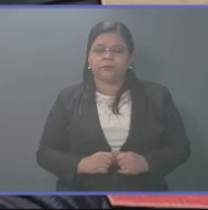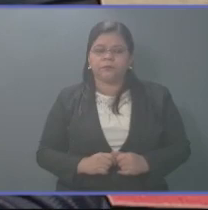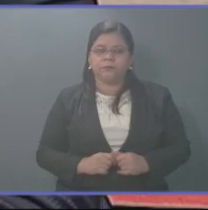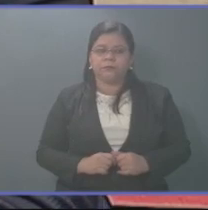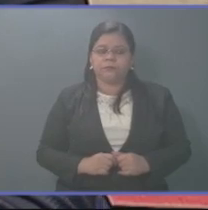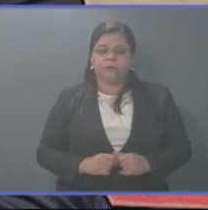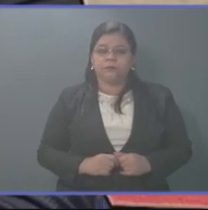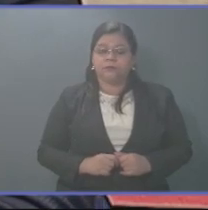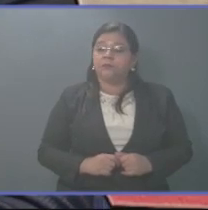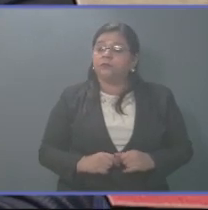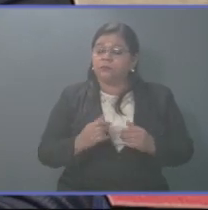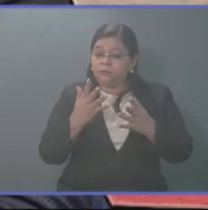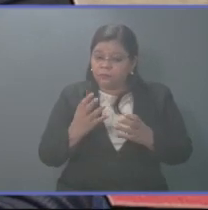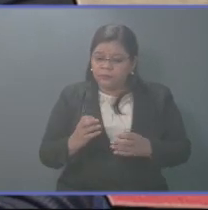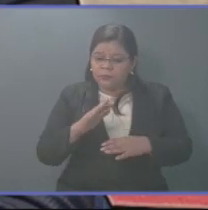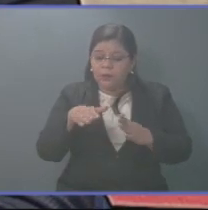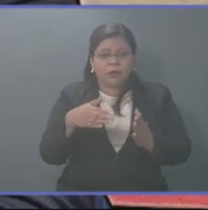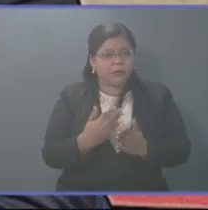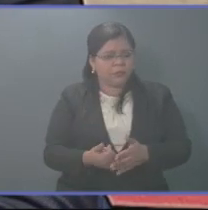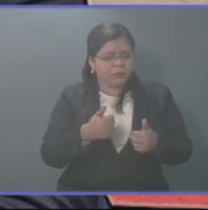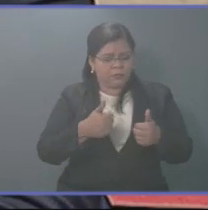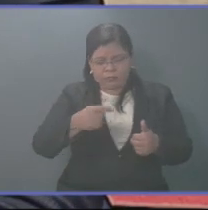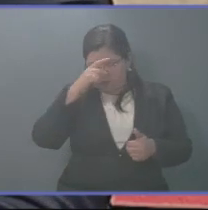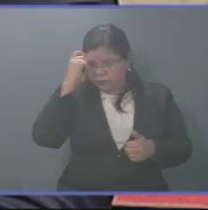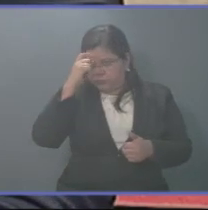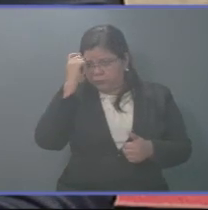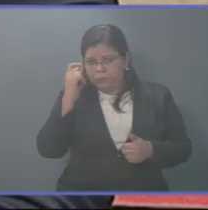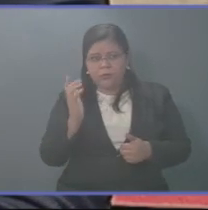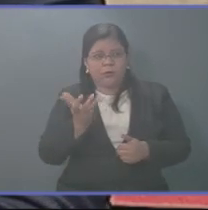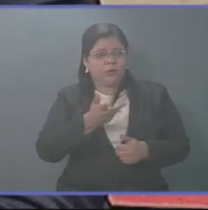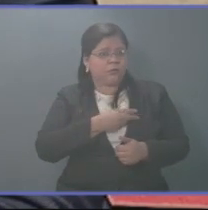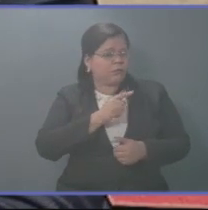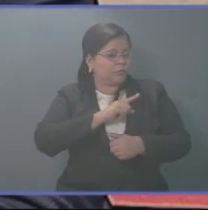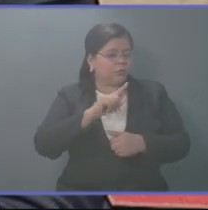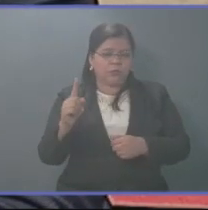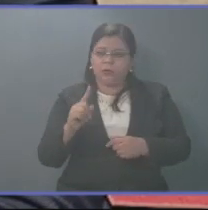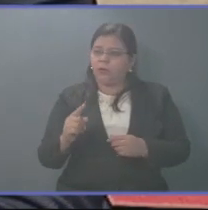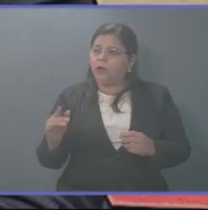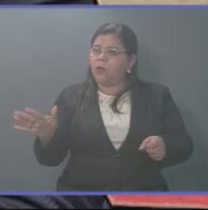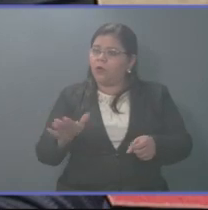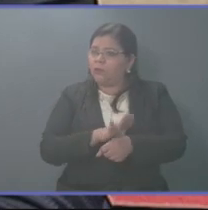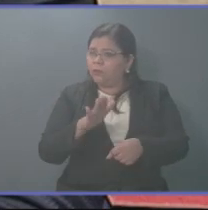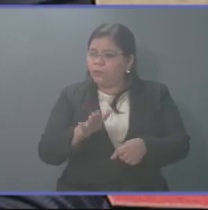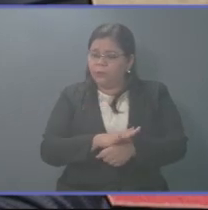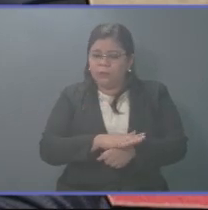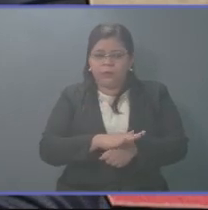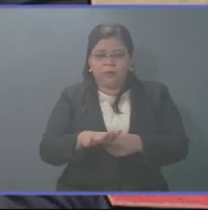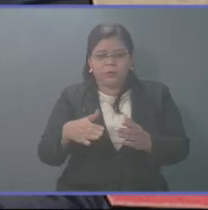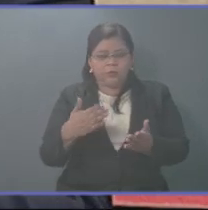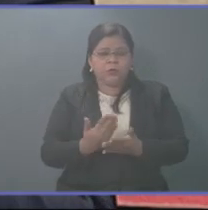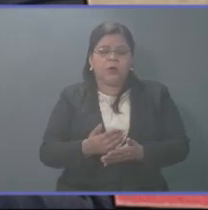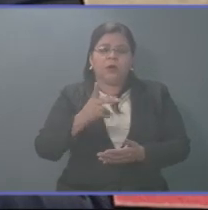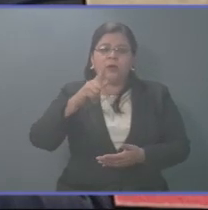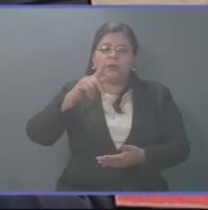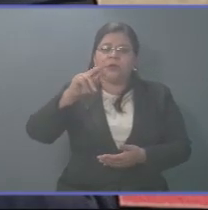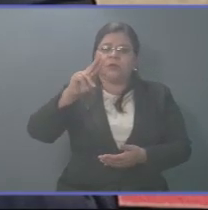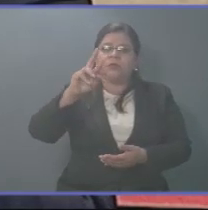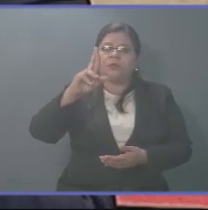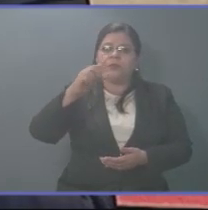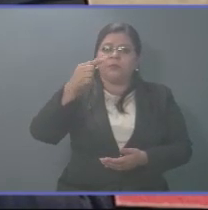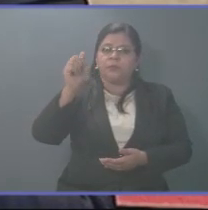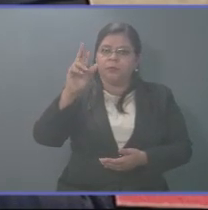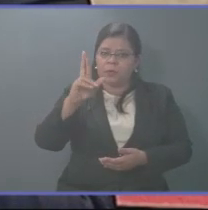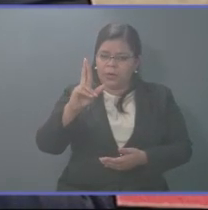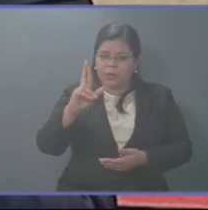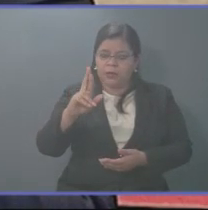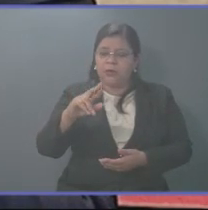en las ganas de dejar todo bien funcionando, no logramos purgar la red de distribución. ¿Por qué no lo logramos purgar? Como le